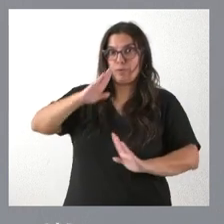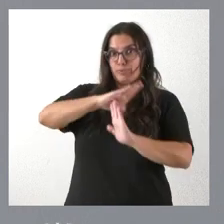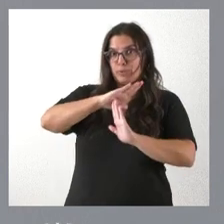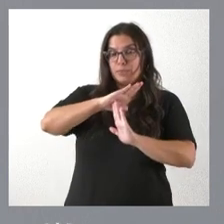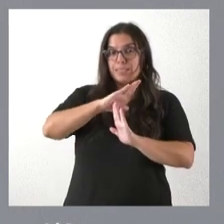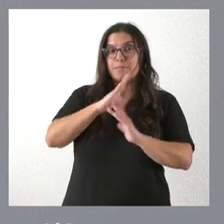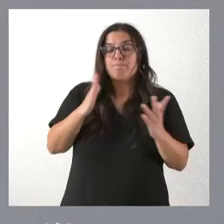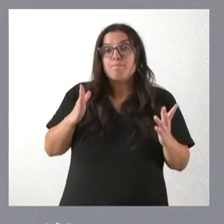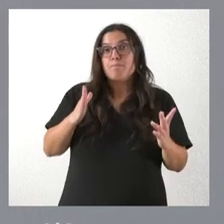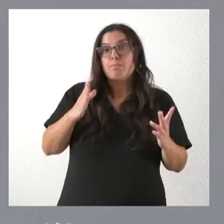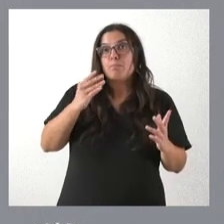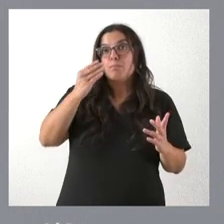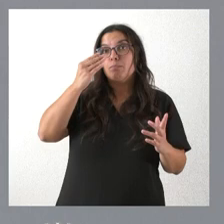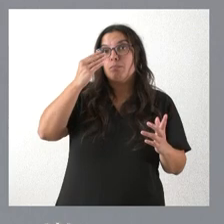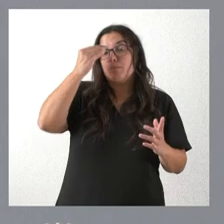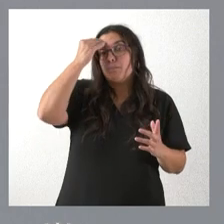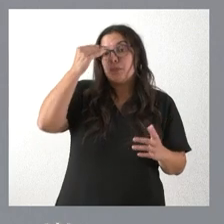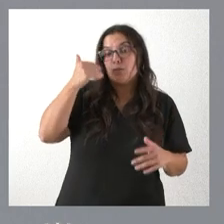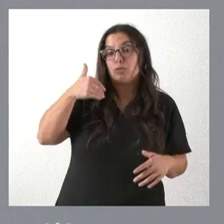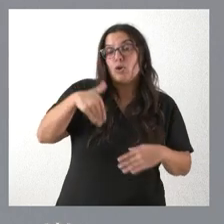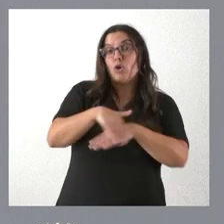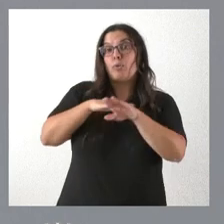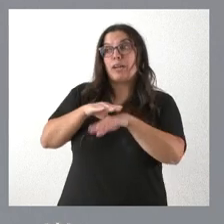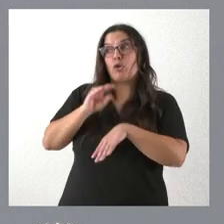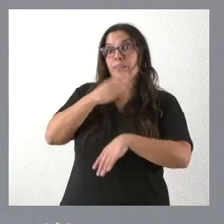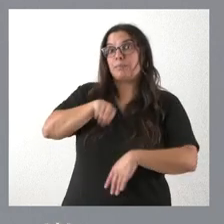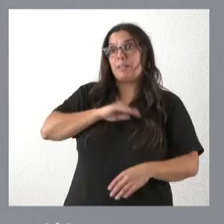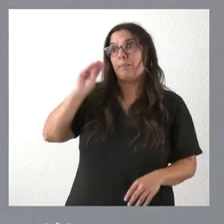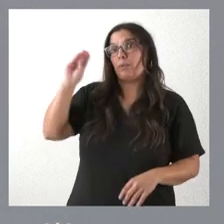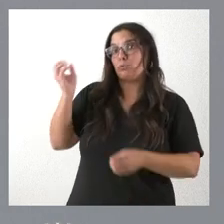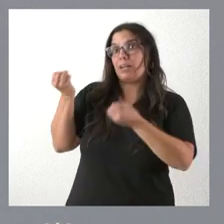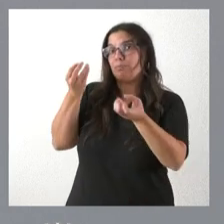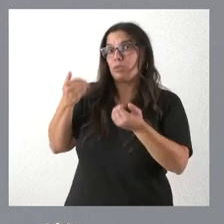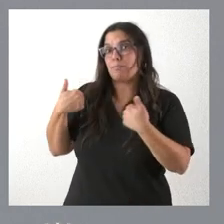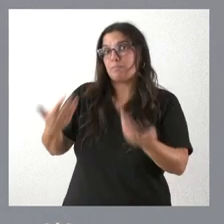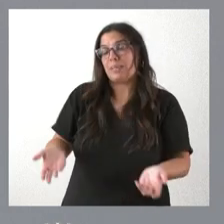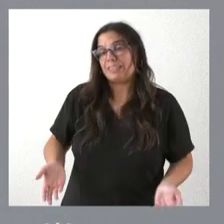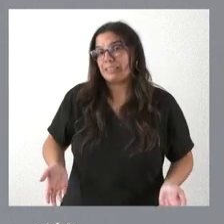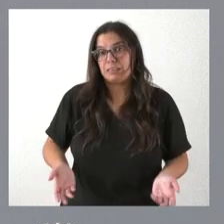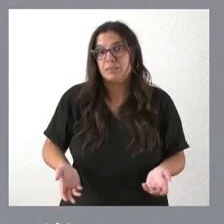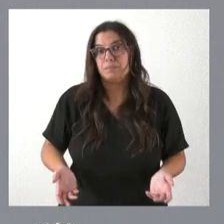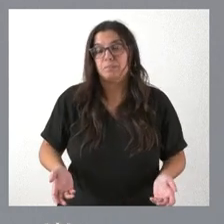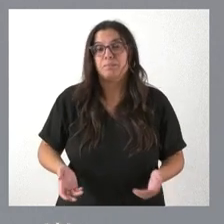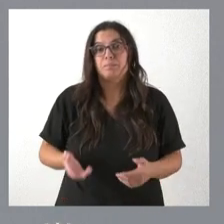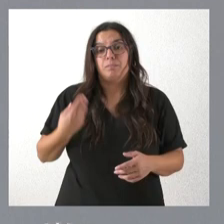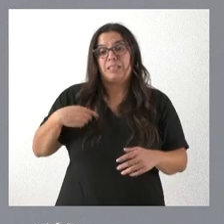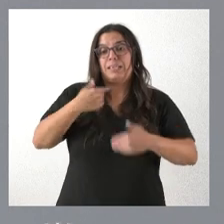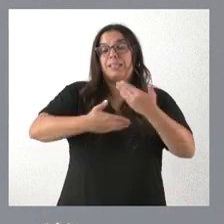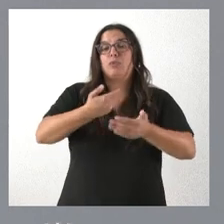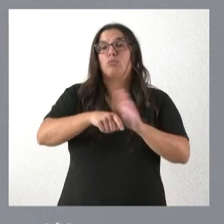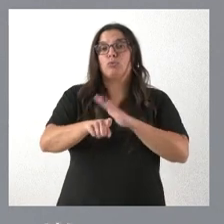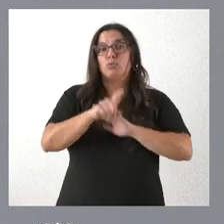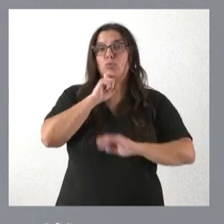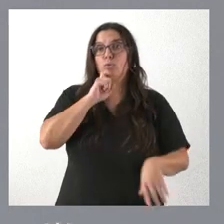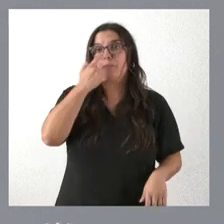será Quizá el gobierno de España que les pueda dar más información en este ámbito sobre la tramitación de esta ley básica en relación con este asunto